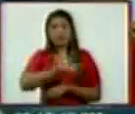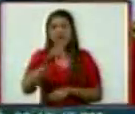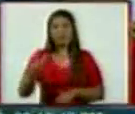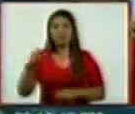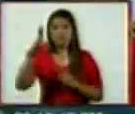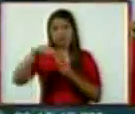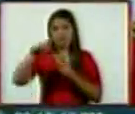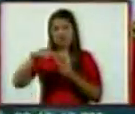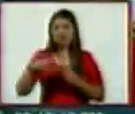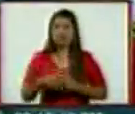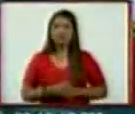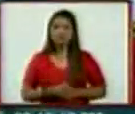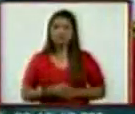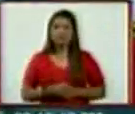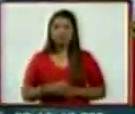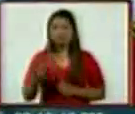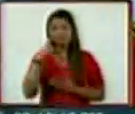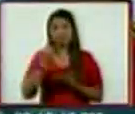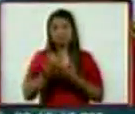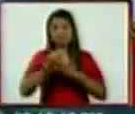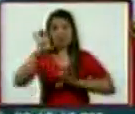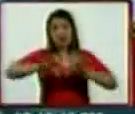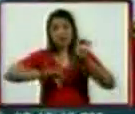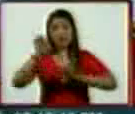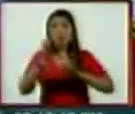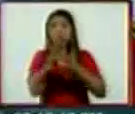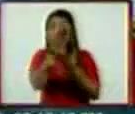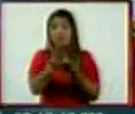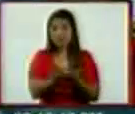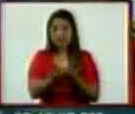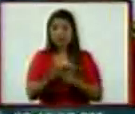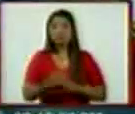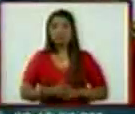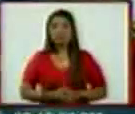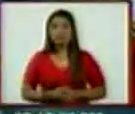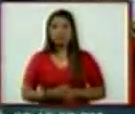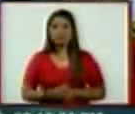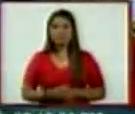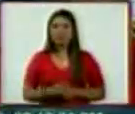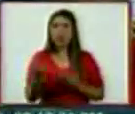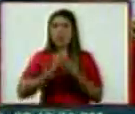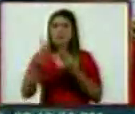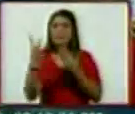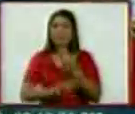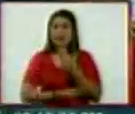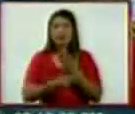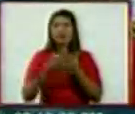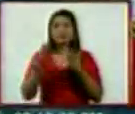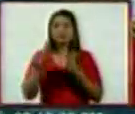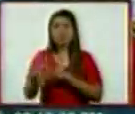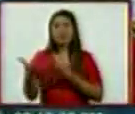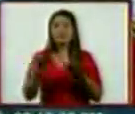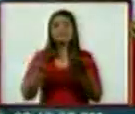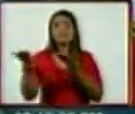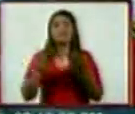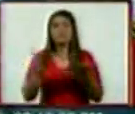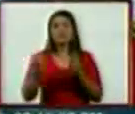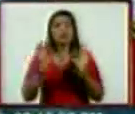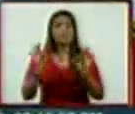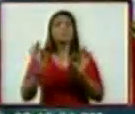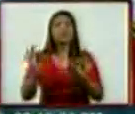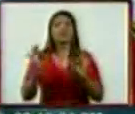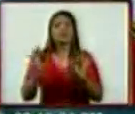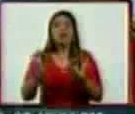Táchira. Se evaluará una propuesta que se hizo para un plan de estaciones de servicio dedicadas exclusivamente